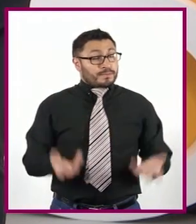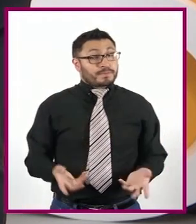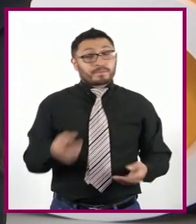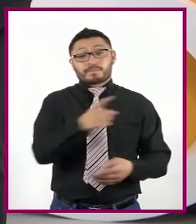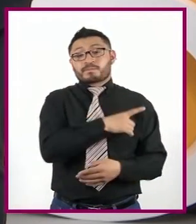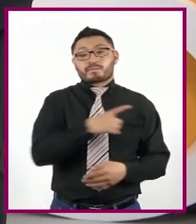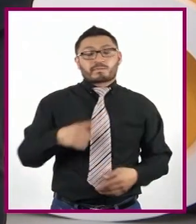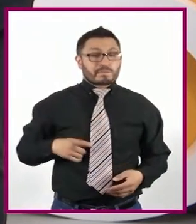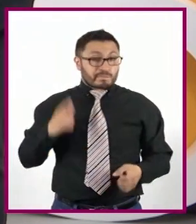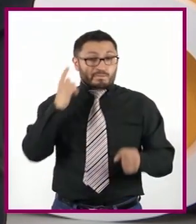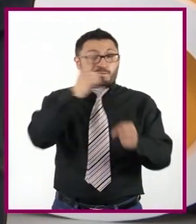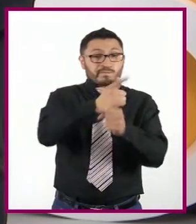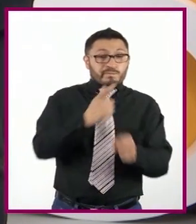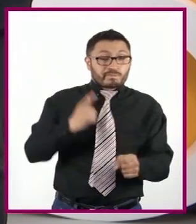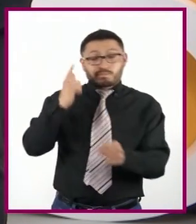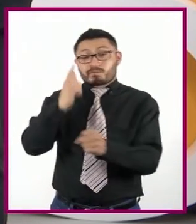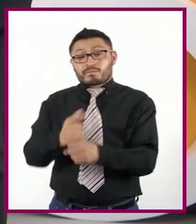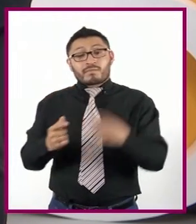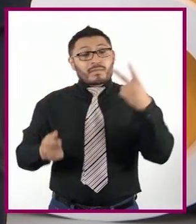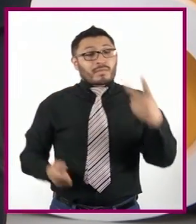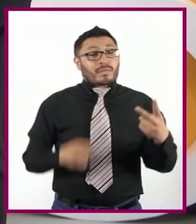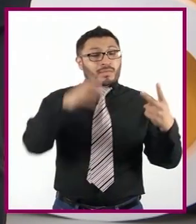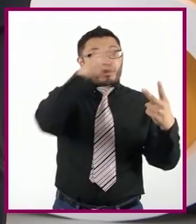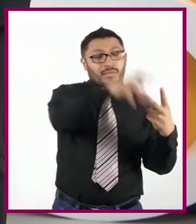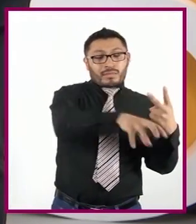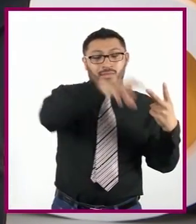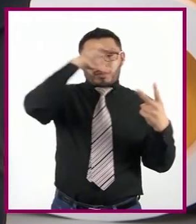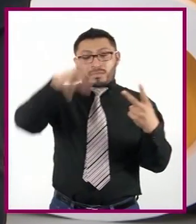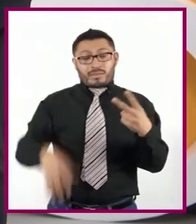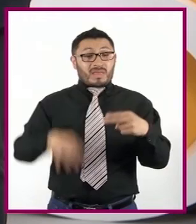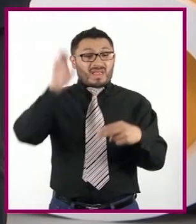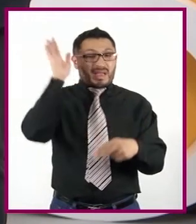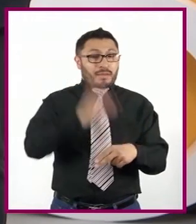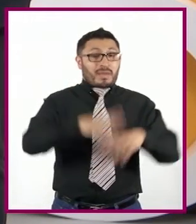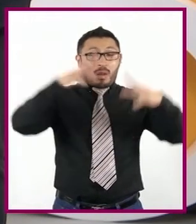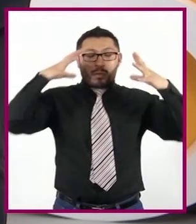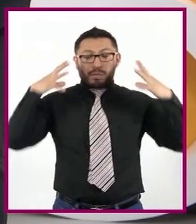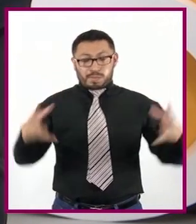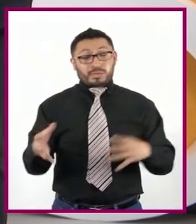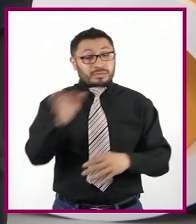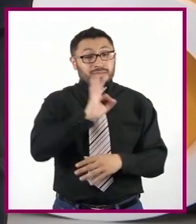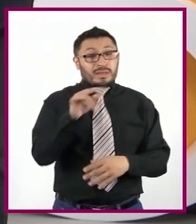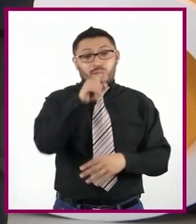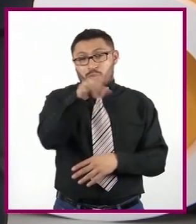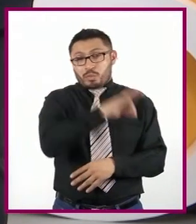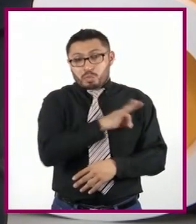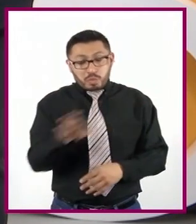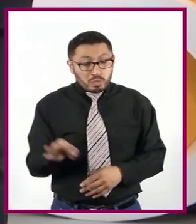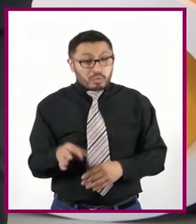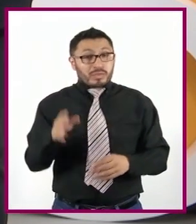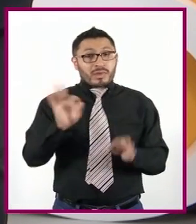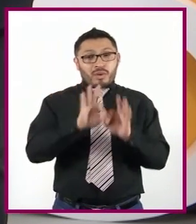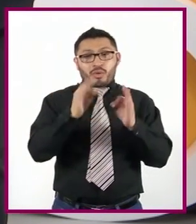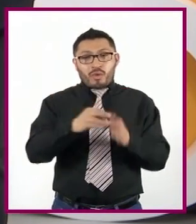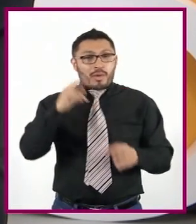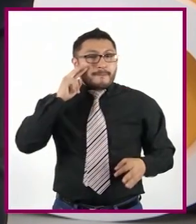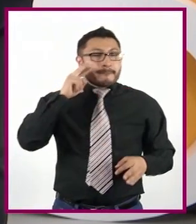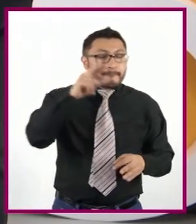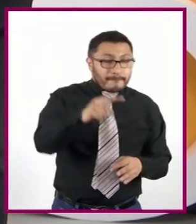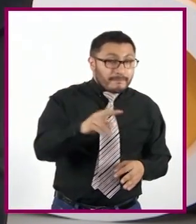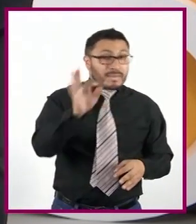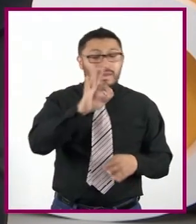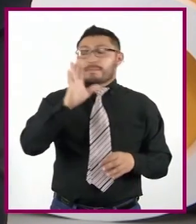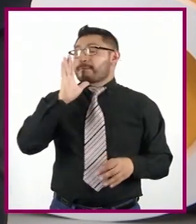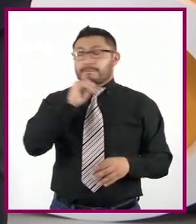debemos determinar los dos sectores que sean los más grandes, si es posible, a través de la observación. Si